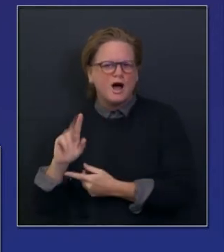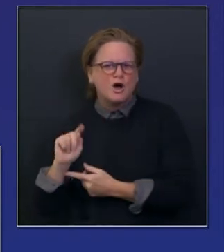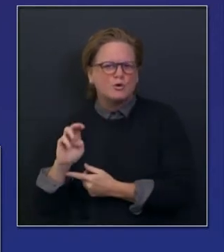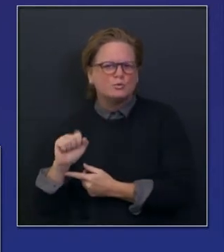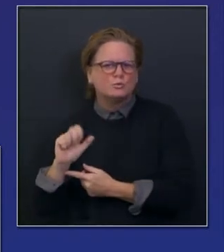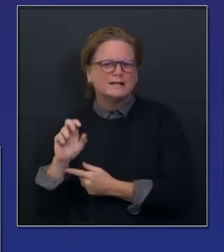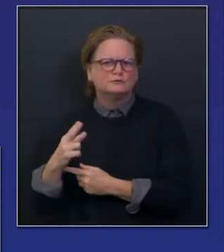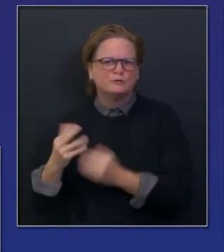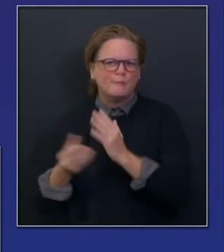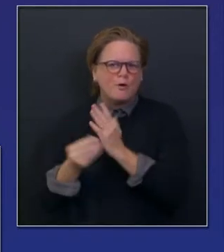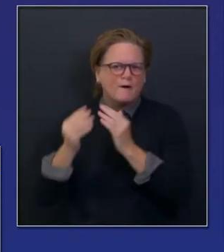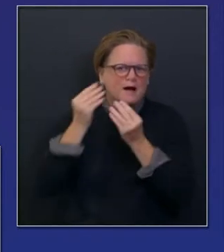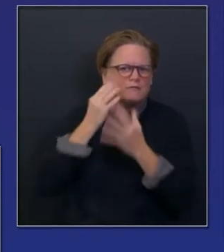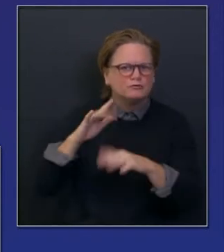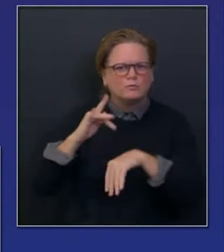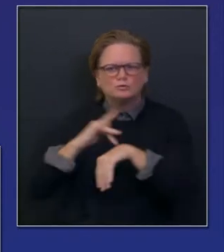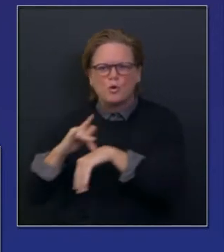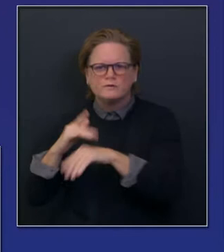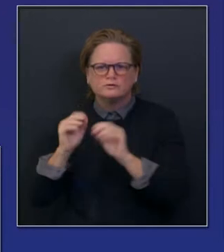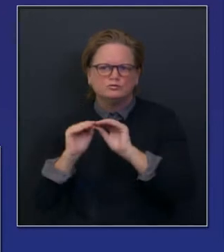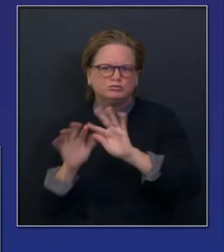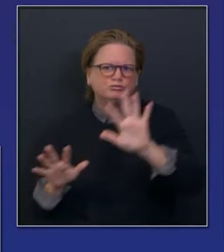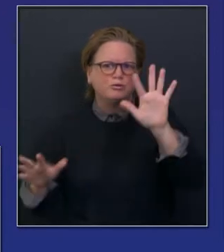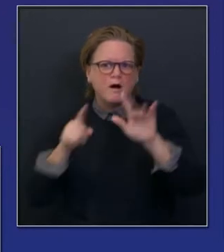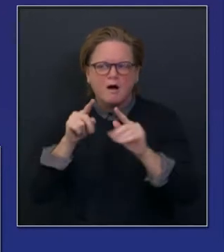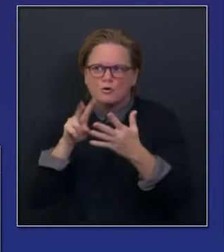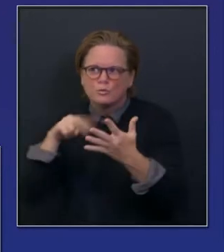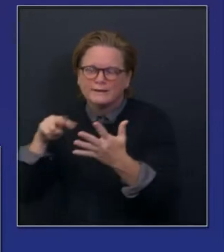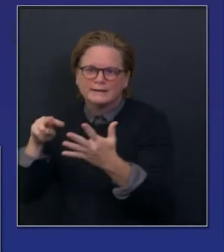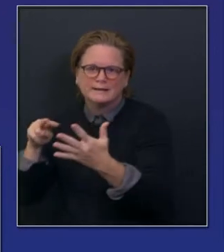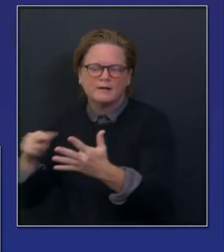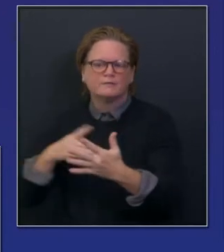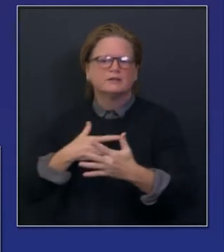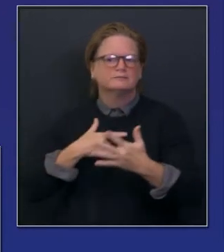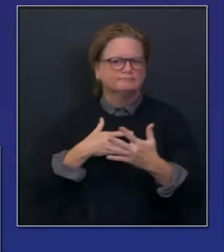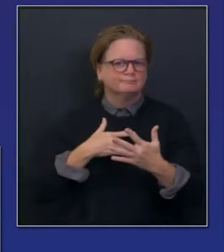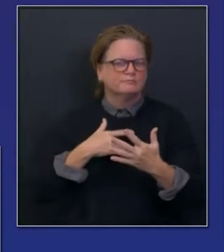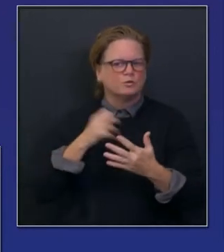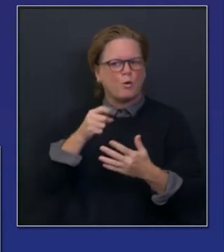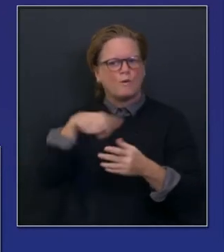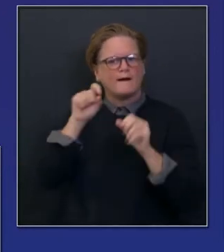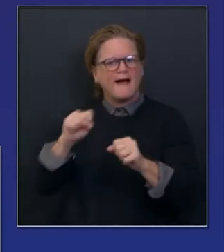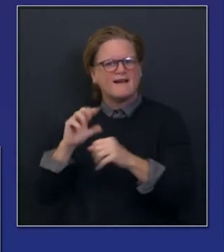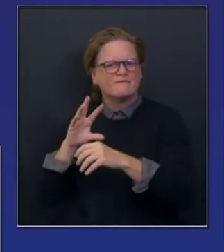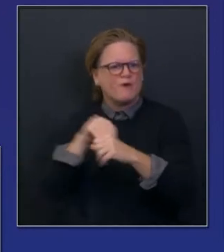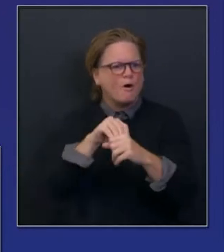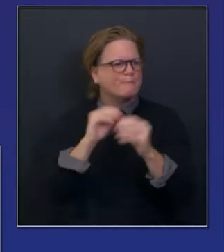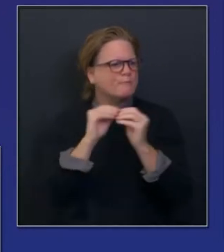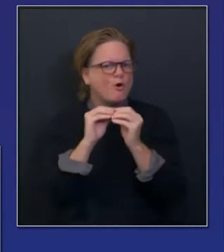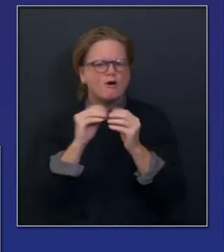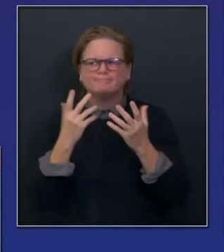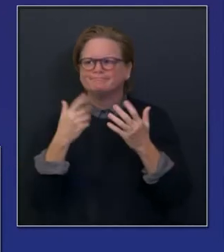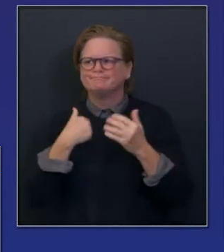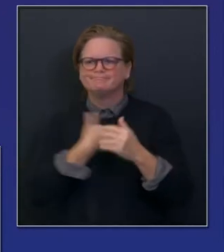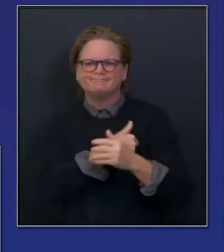confiados, anuncios públicos, más doctores y personas en la comunidad que formarán parte de este programa. Y